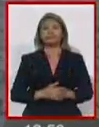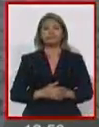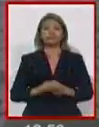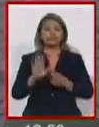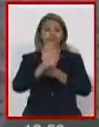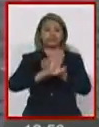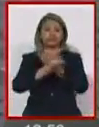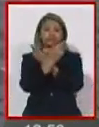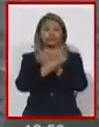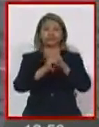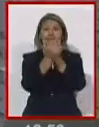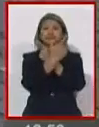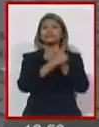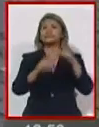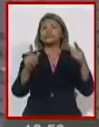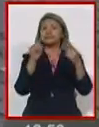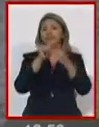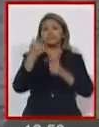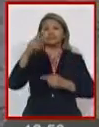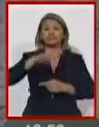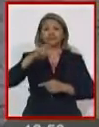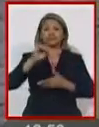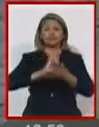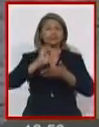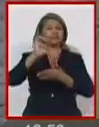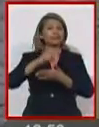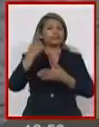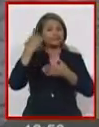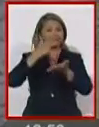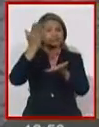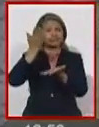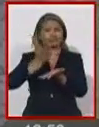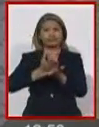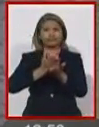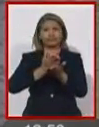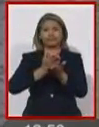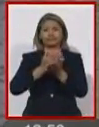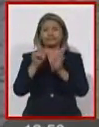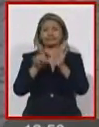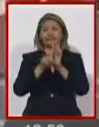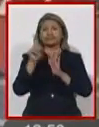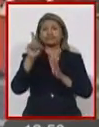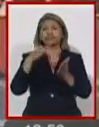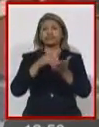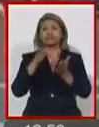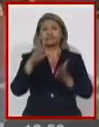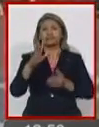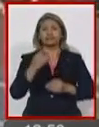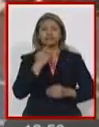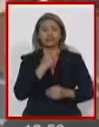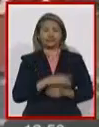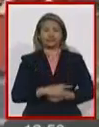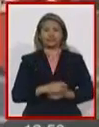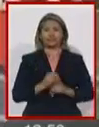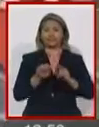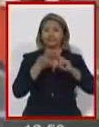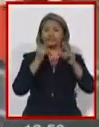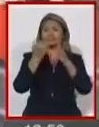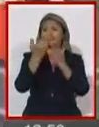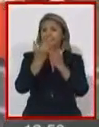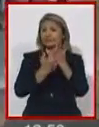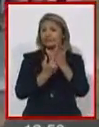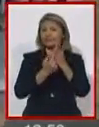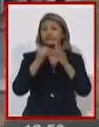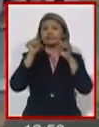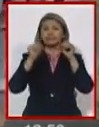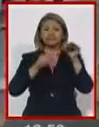de Defensa de la Democracia y Libertad hasta el 22 de enero para que se deje sin efecto la Ley 1005. La autoridad aseguró que los artículos se pueden